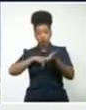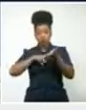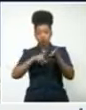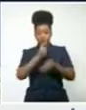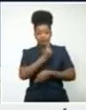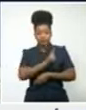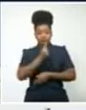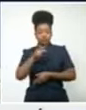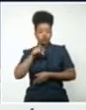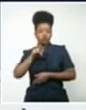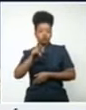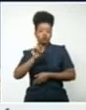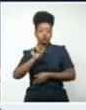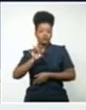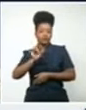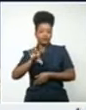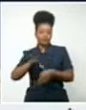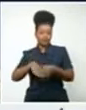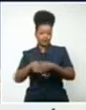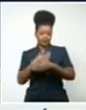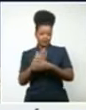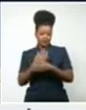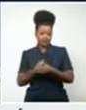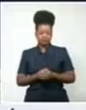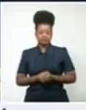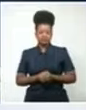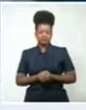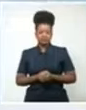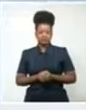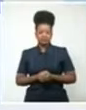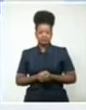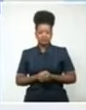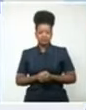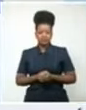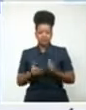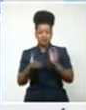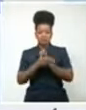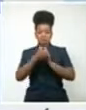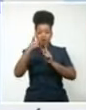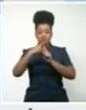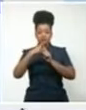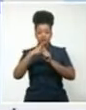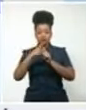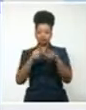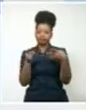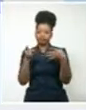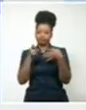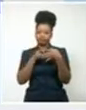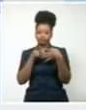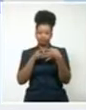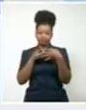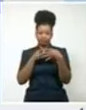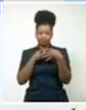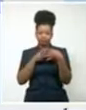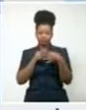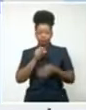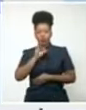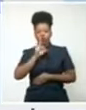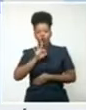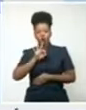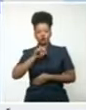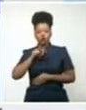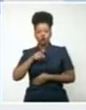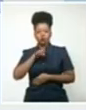últimos 15 días, pues Matanzas en el primer lugar con una tasa de